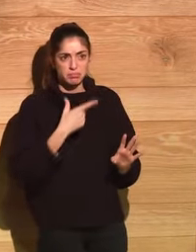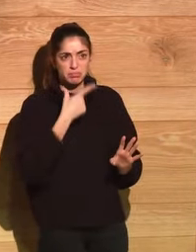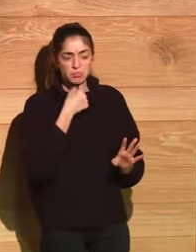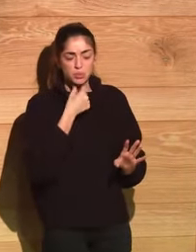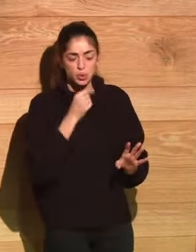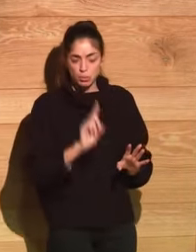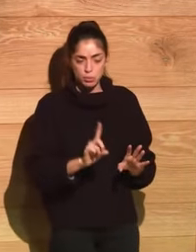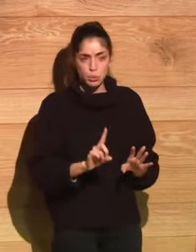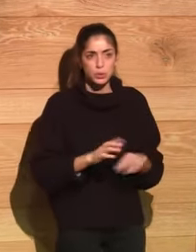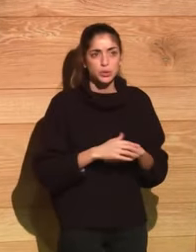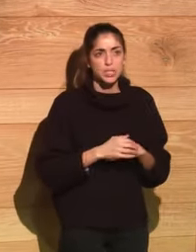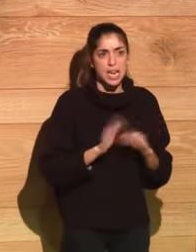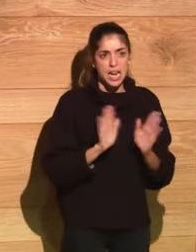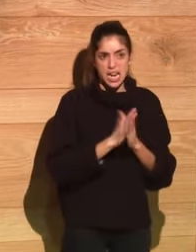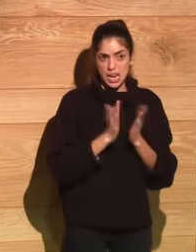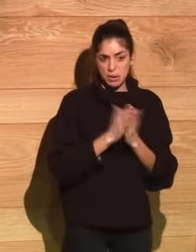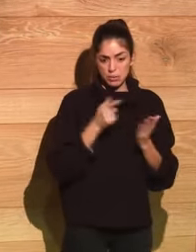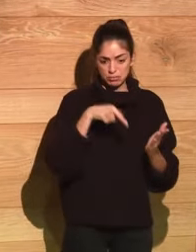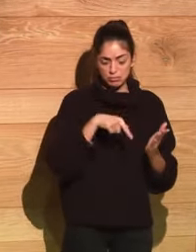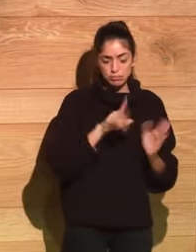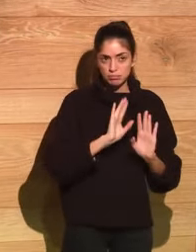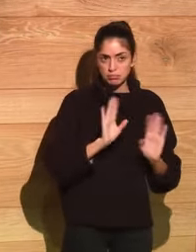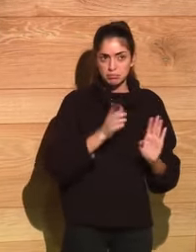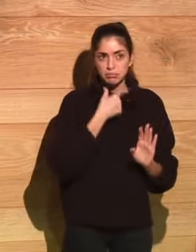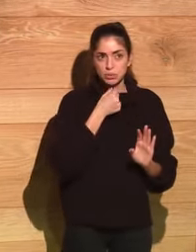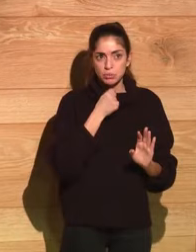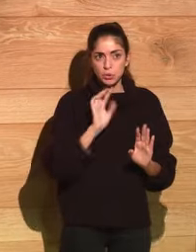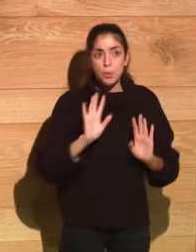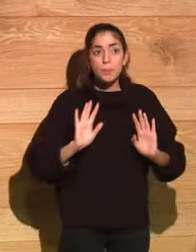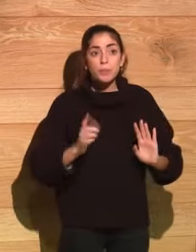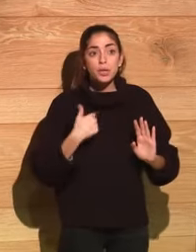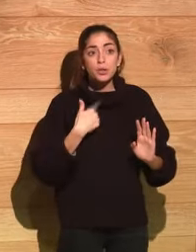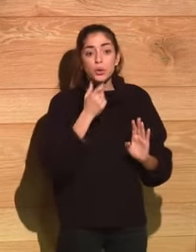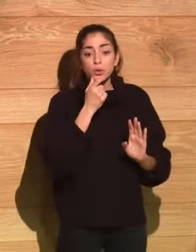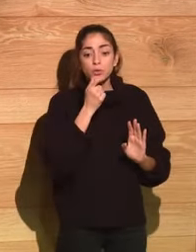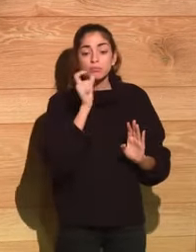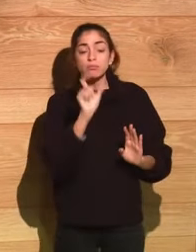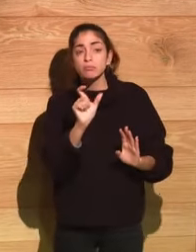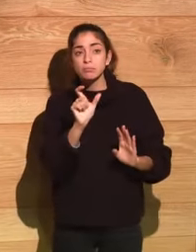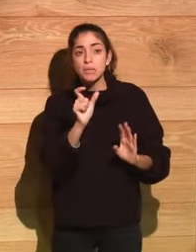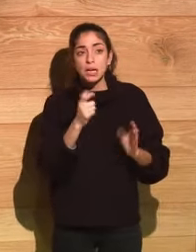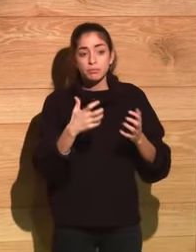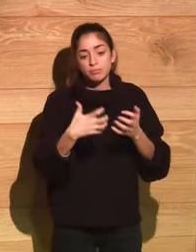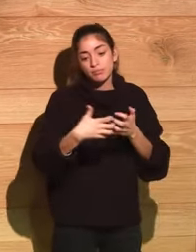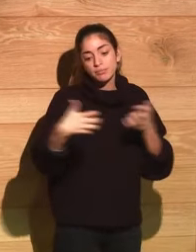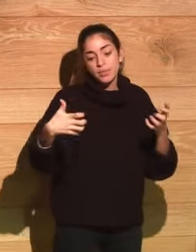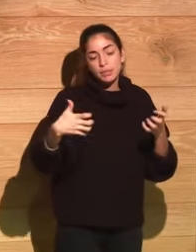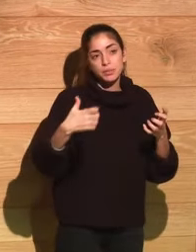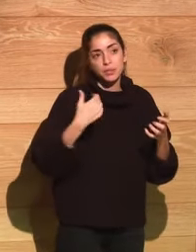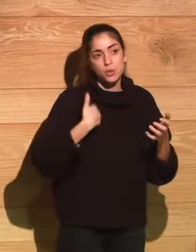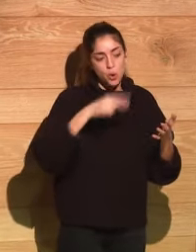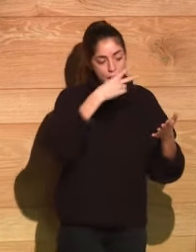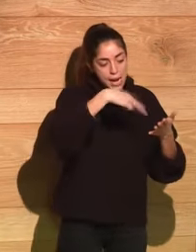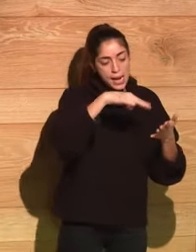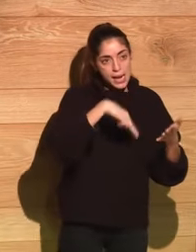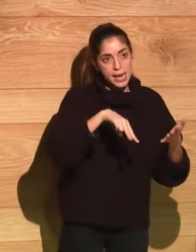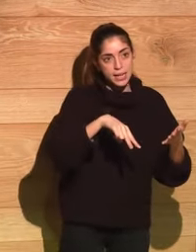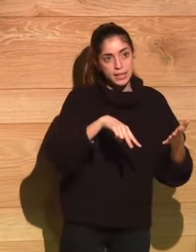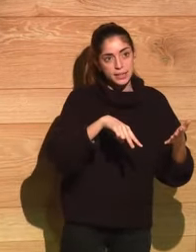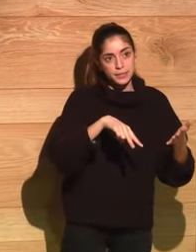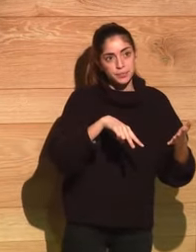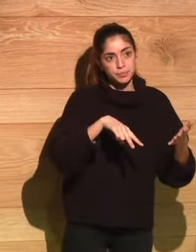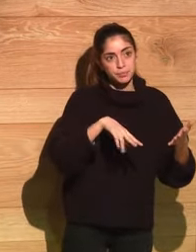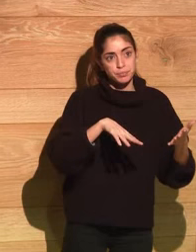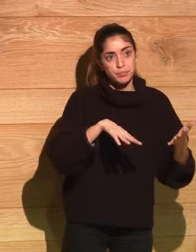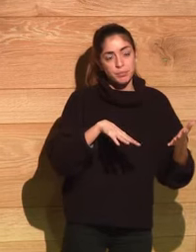este libro, pero me interesa mucho una cita que, si os parece bien, ya que tú has leído un fragmento muy chulo, yo quiero leer esto